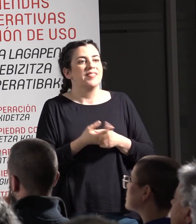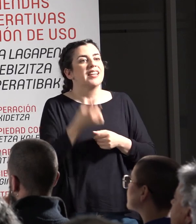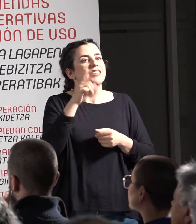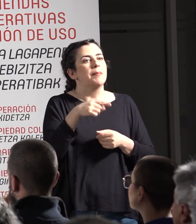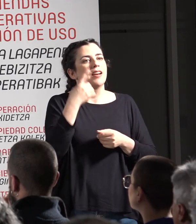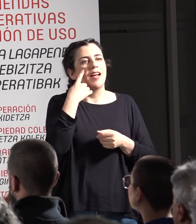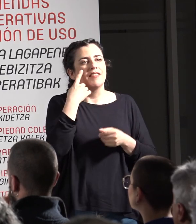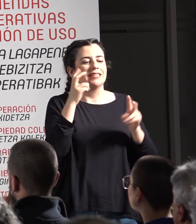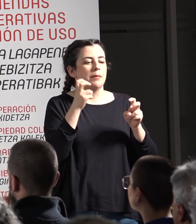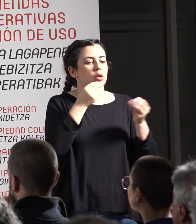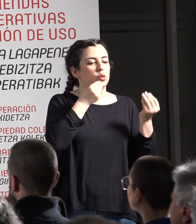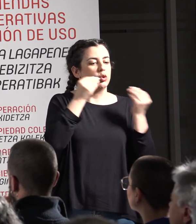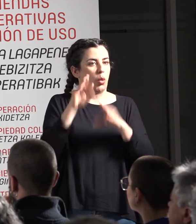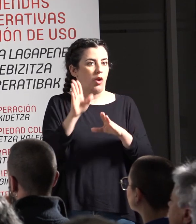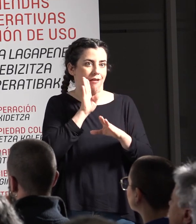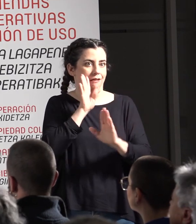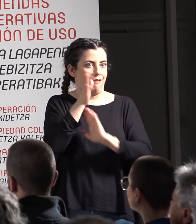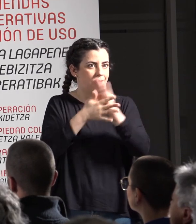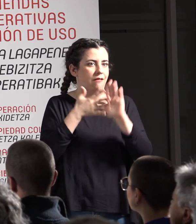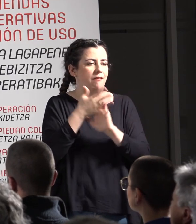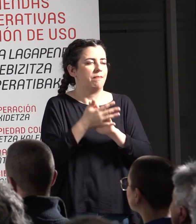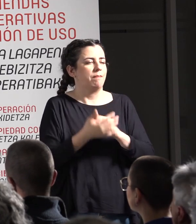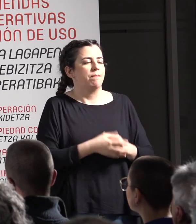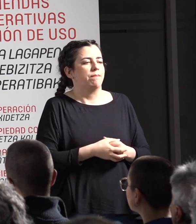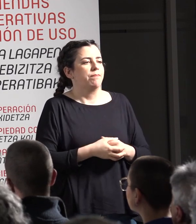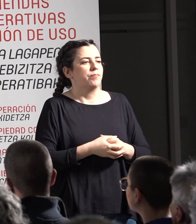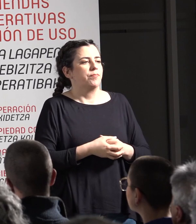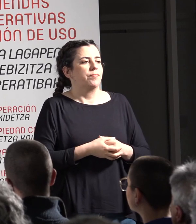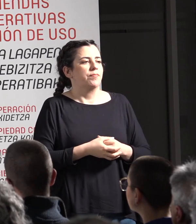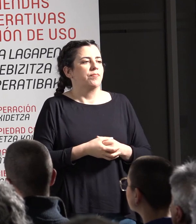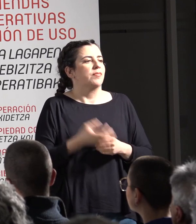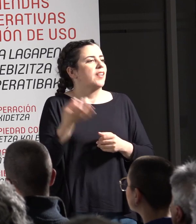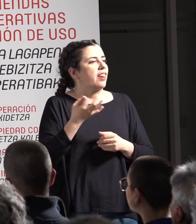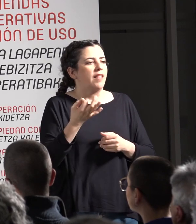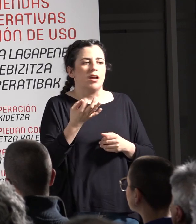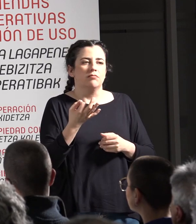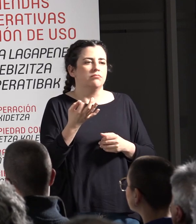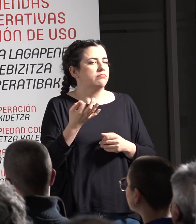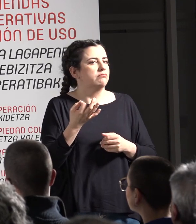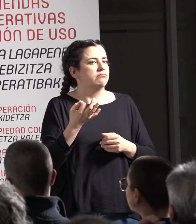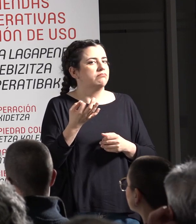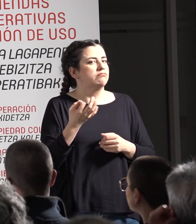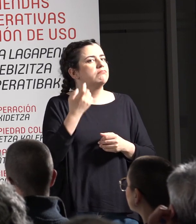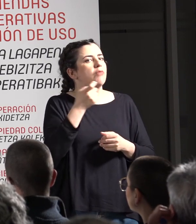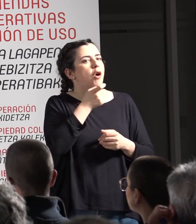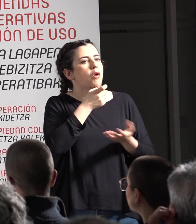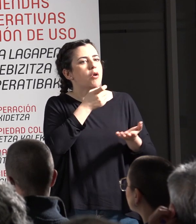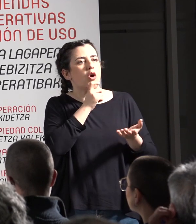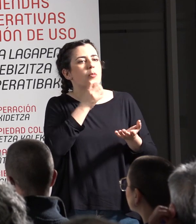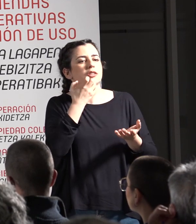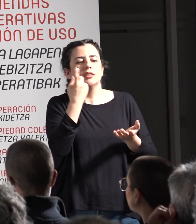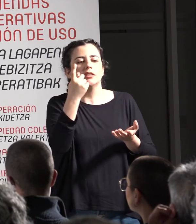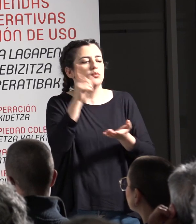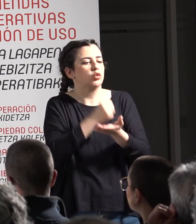las sustituciones de las que hablábamos antes. Tiene que estar muy, muy cerrado el cómo se va a hacer frente a cuando un